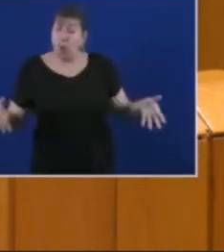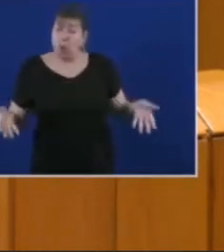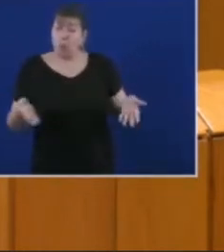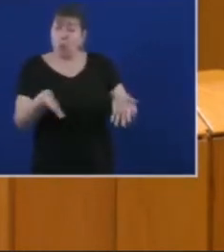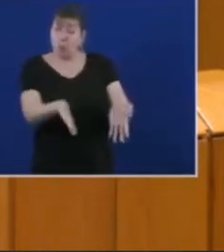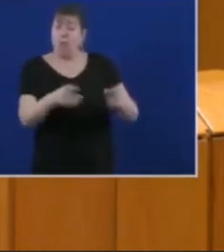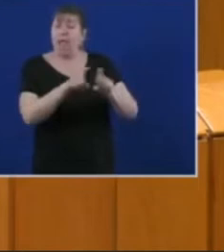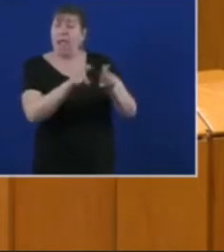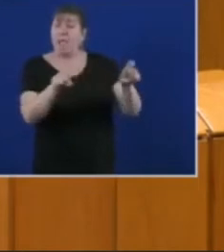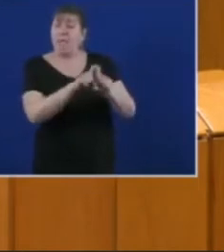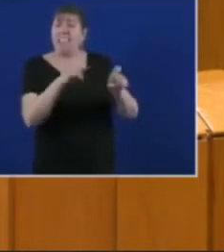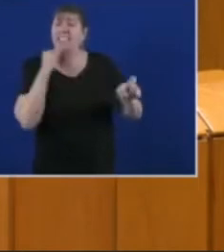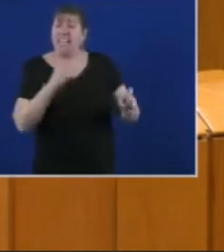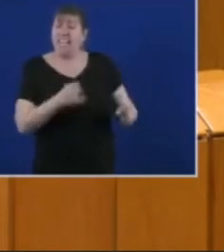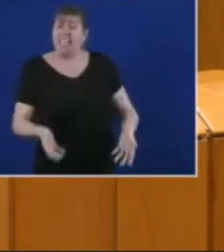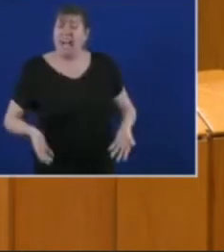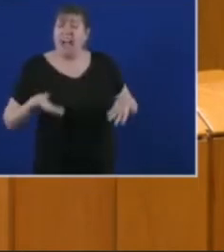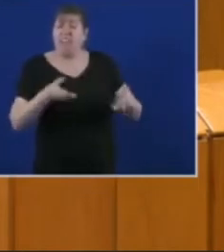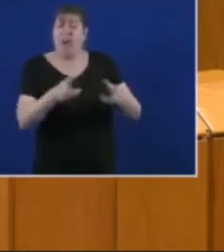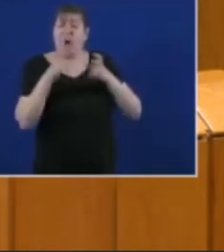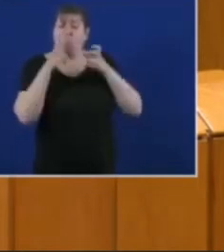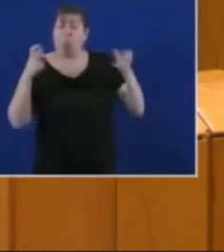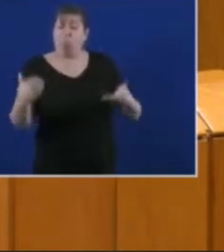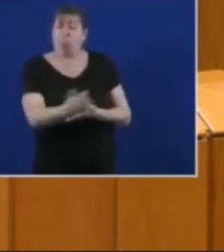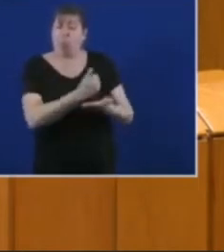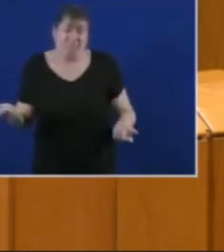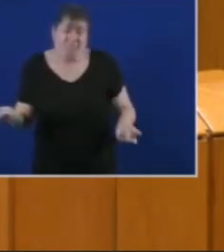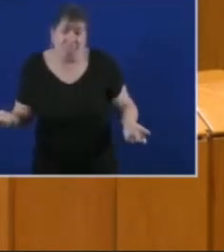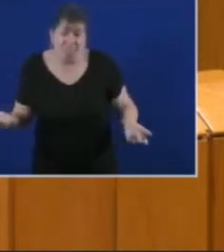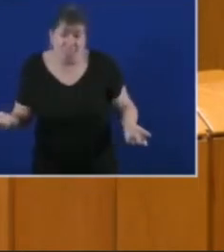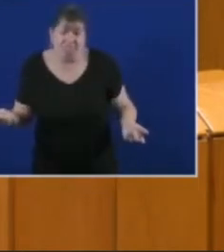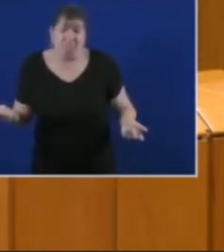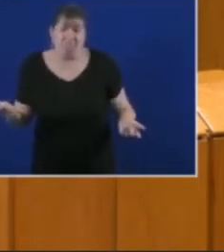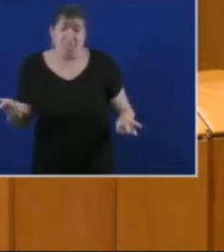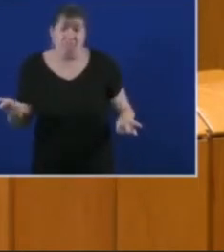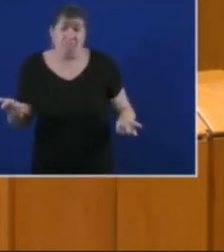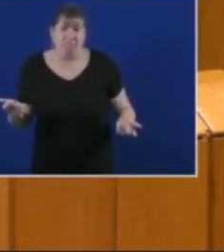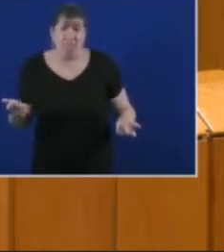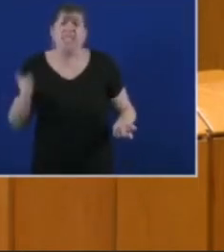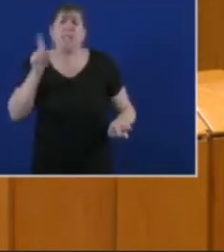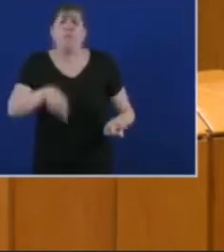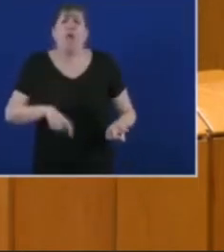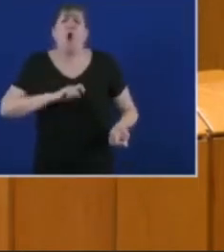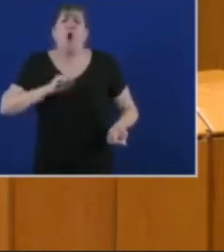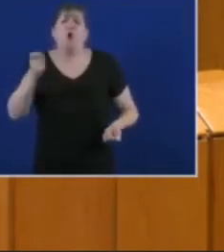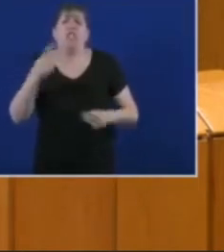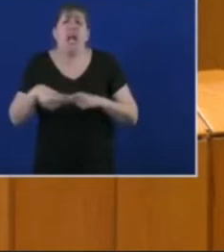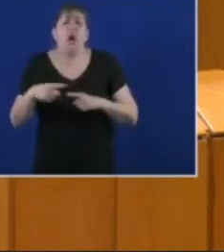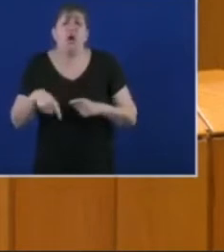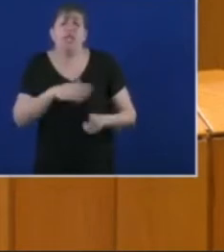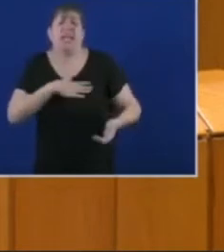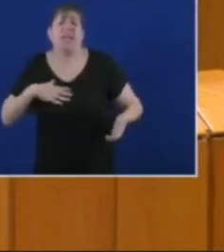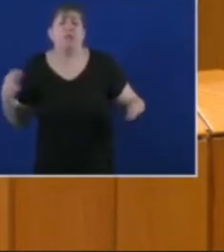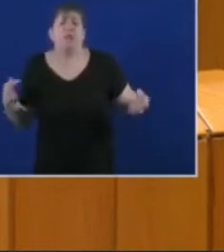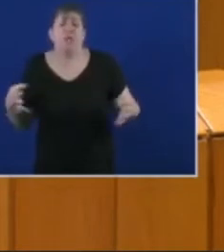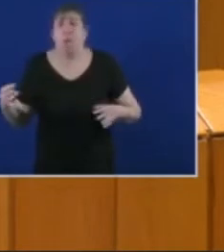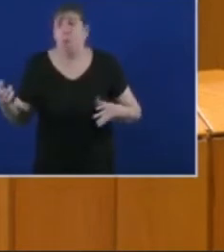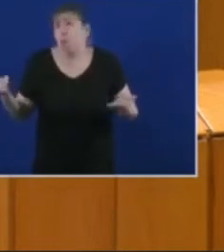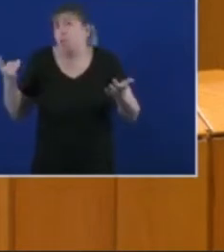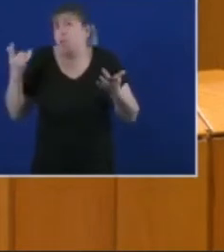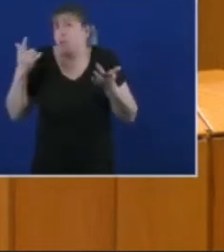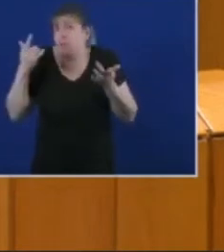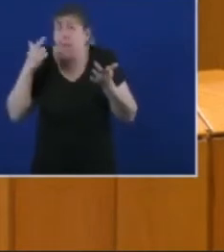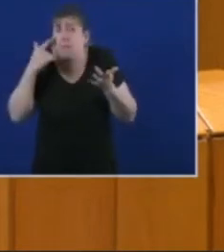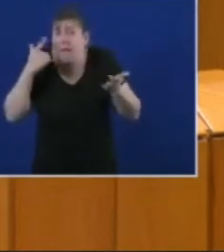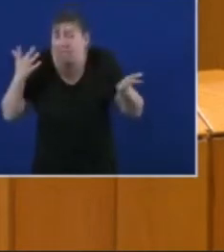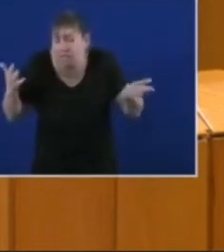das empresas eléctricas amigas do Partido Popular. Pois ter un tren con unha vía eléctrica electrificada, que conecte, pois non sei, puertos